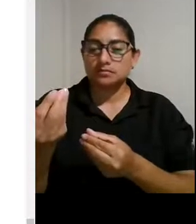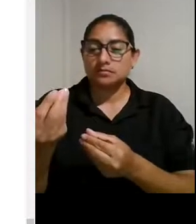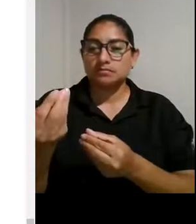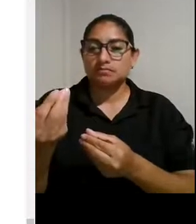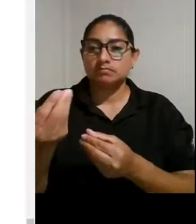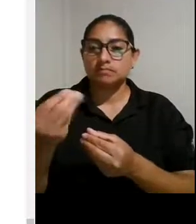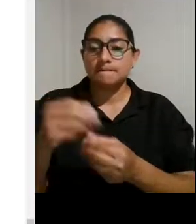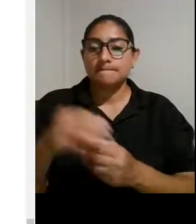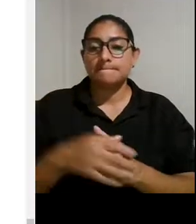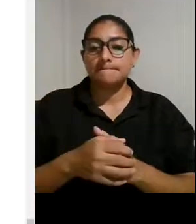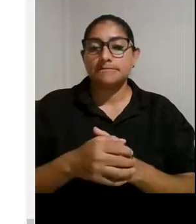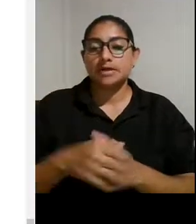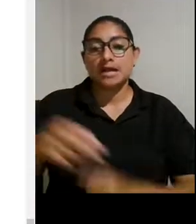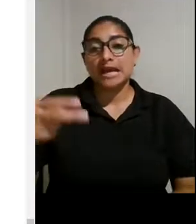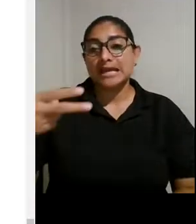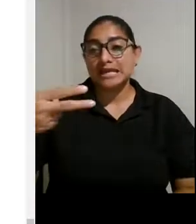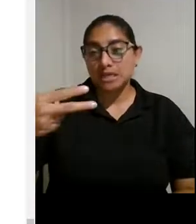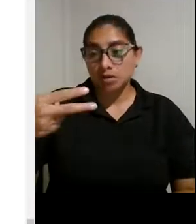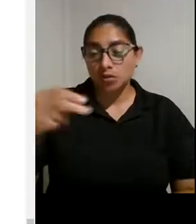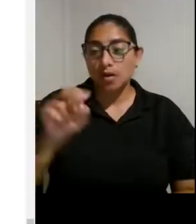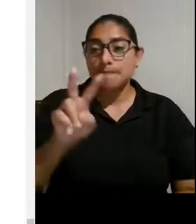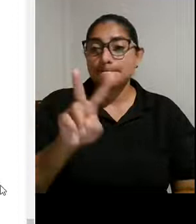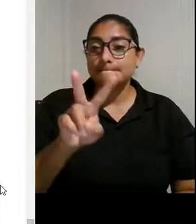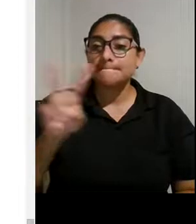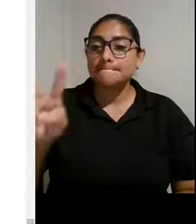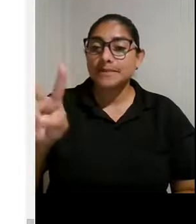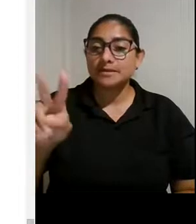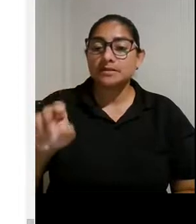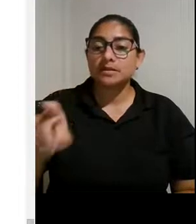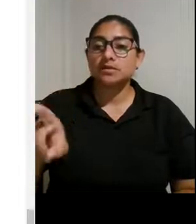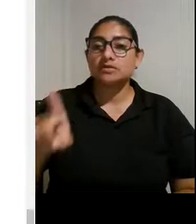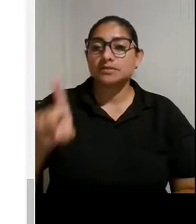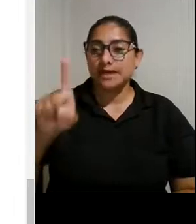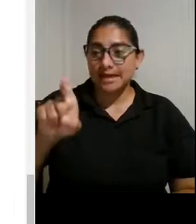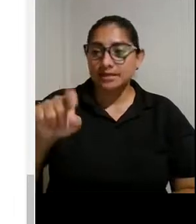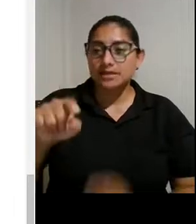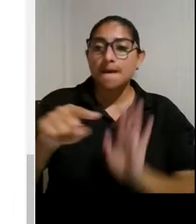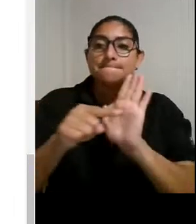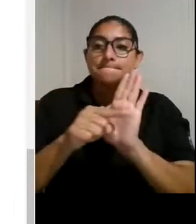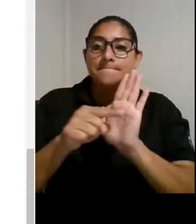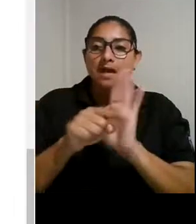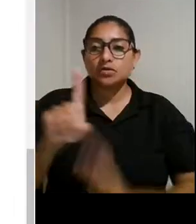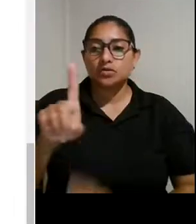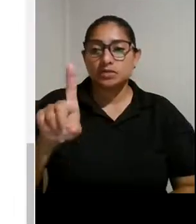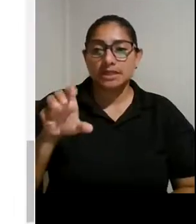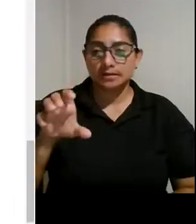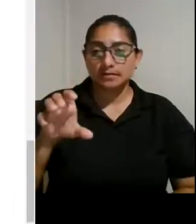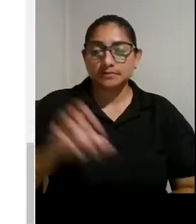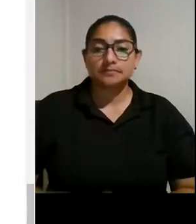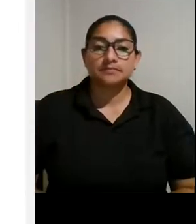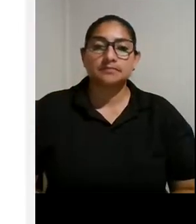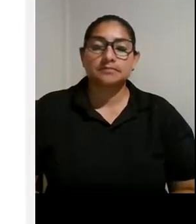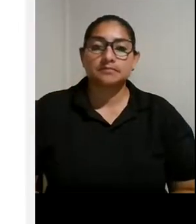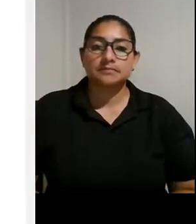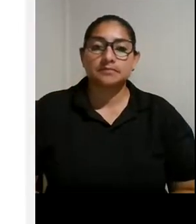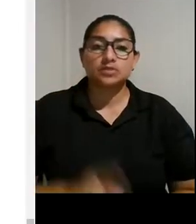estaban denotadas por 22x menos 100, ¿verdad? Esto es un resumen de lo que hicimos acá